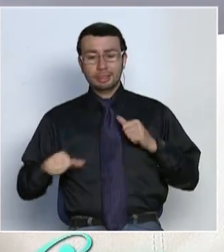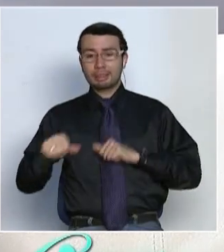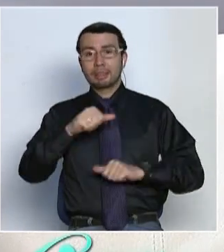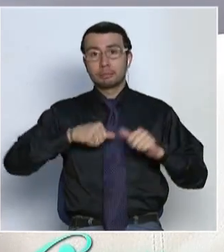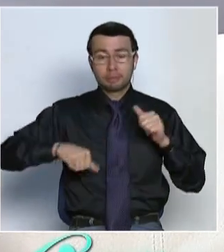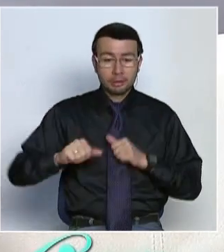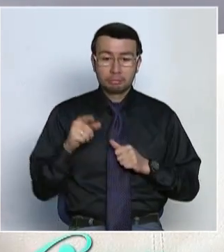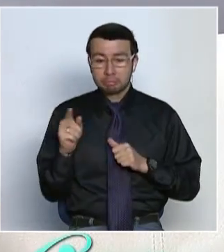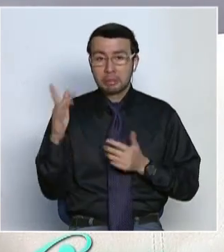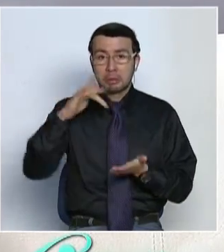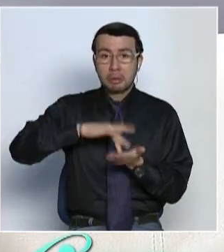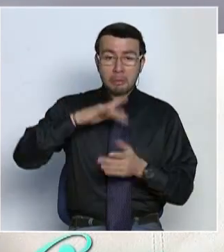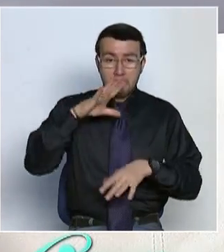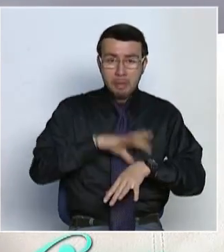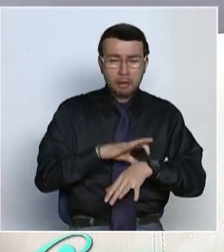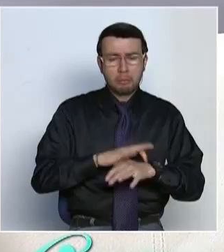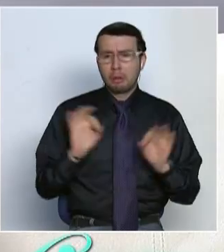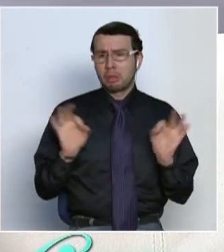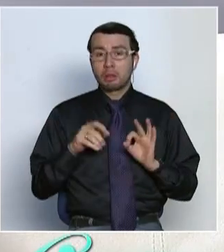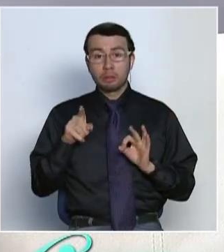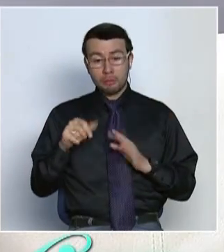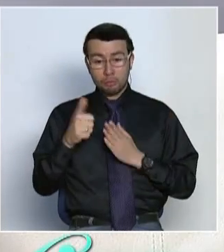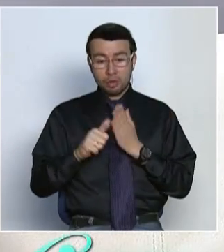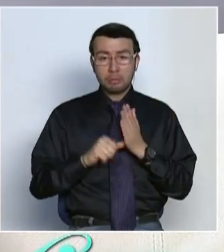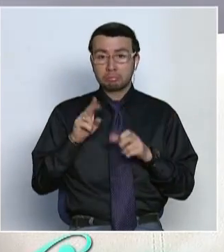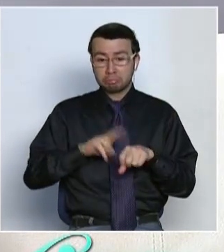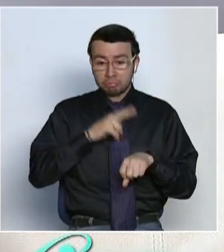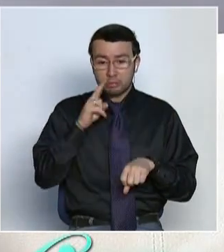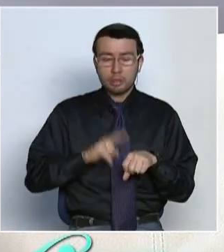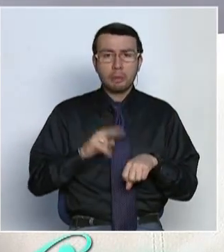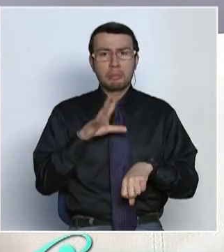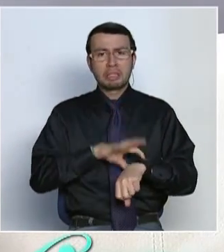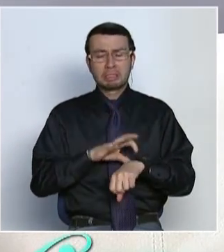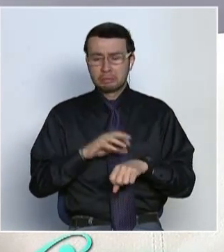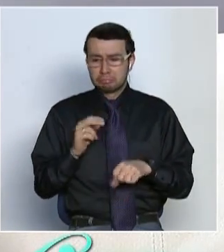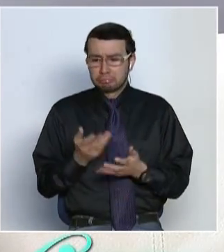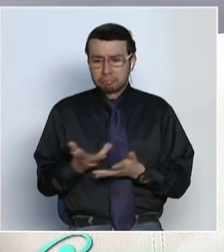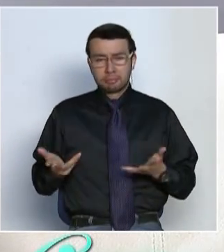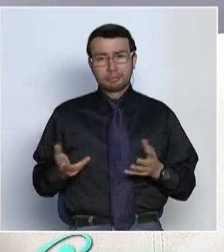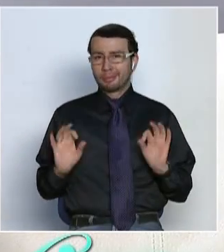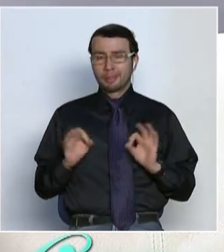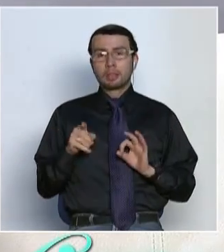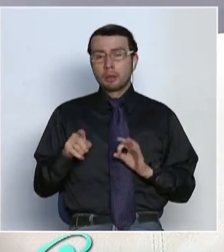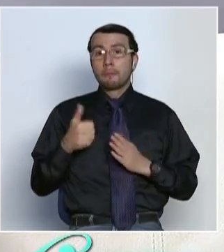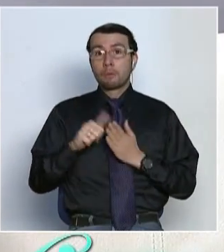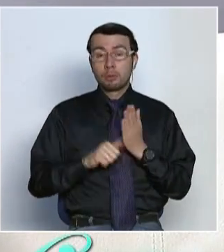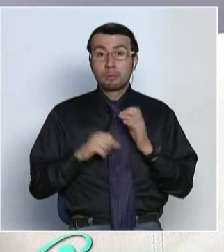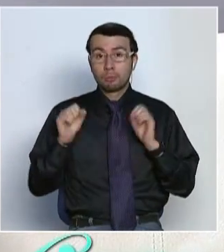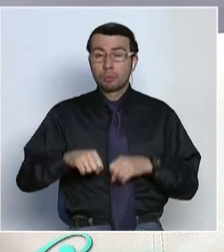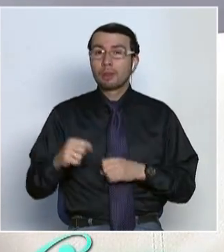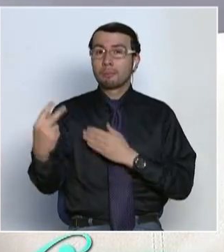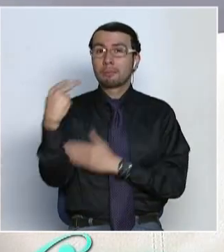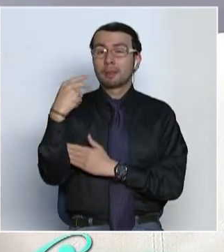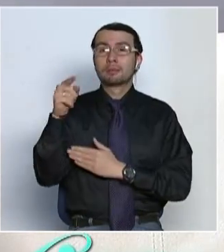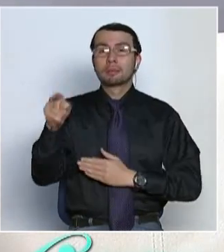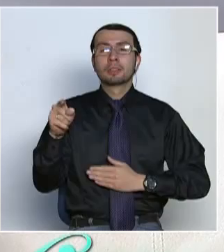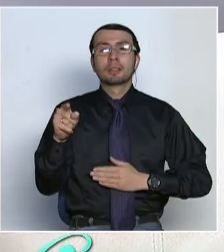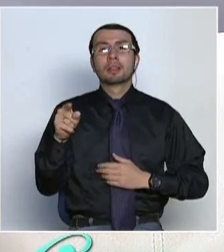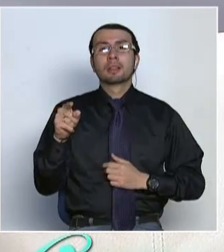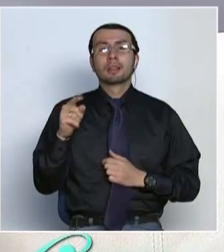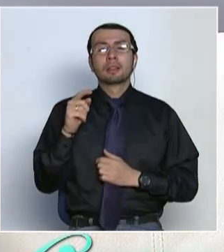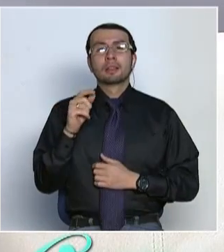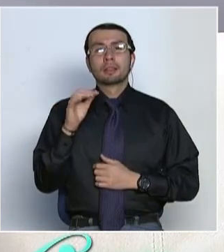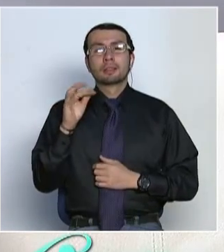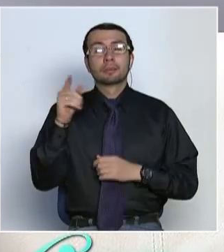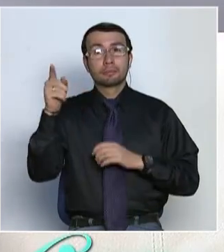una consulta médica, ni es un programa de naturismo ni de medicina alternativa. Es un programa que ustedes pueden ver en Teleisla, en San Andrés,